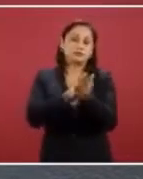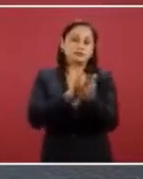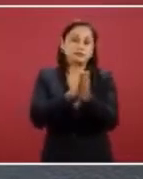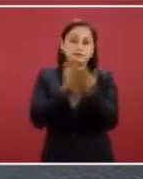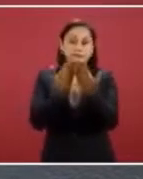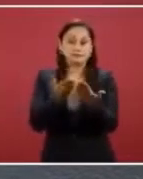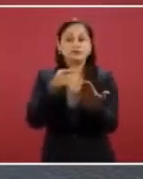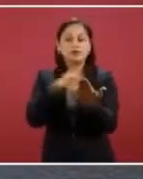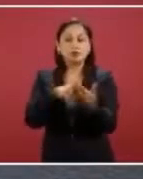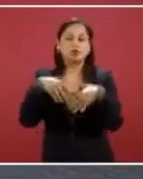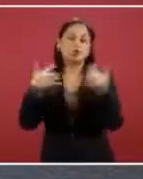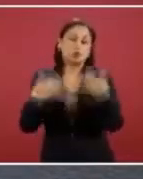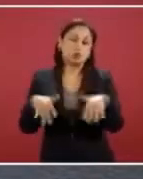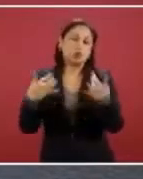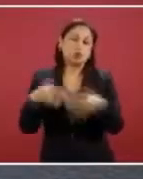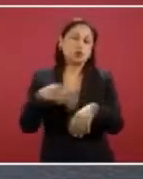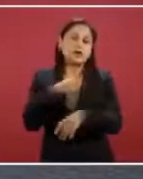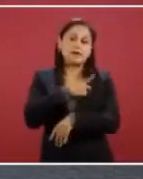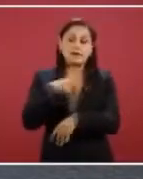pero es